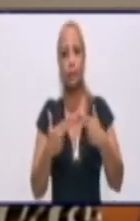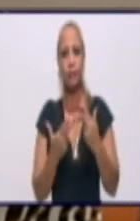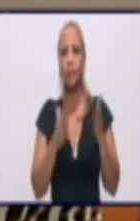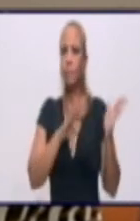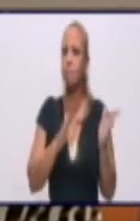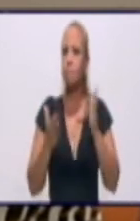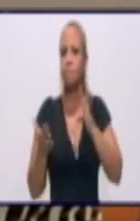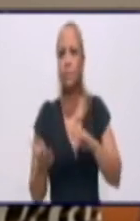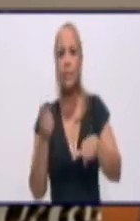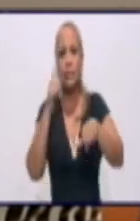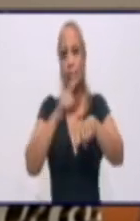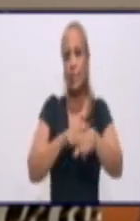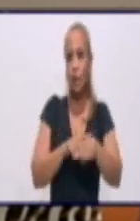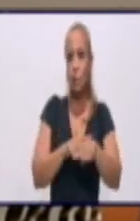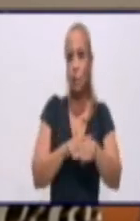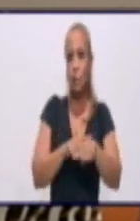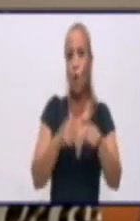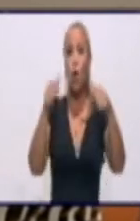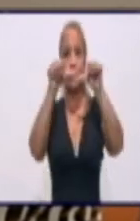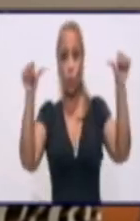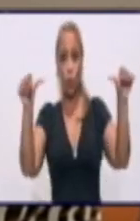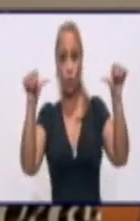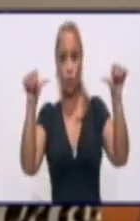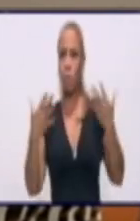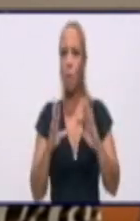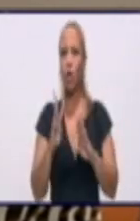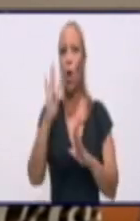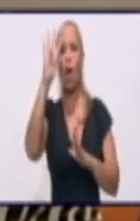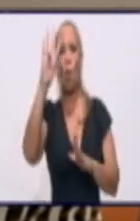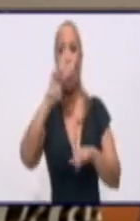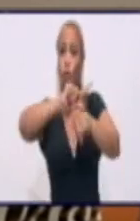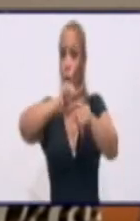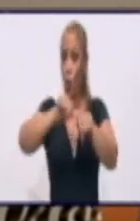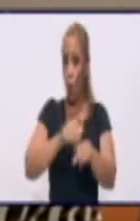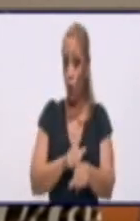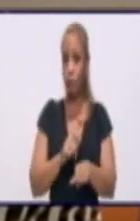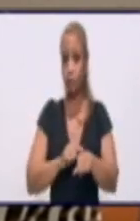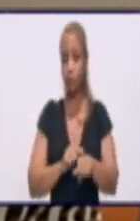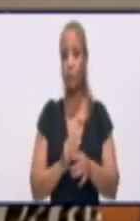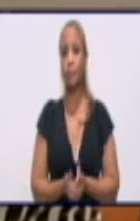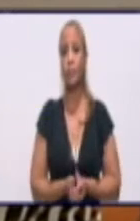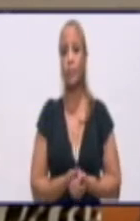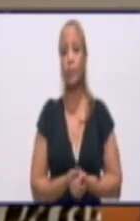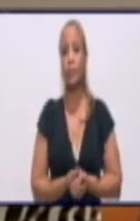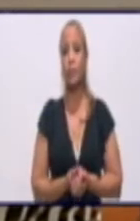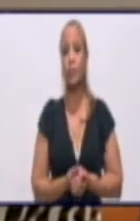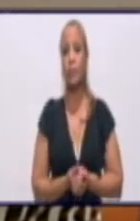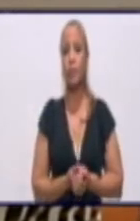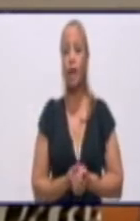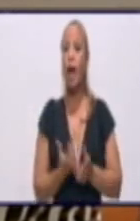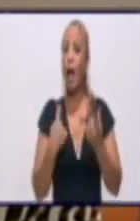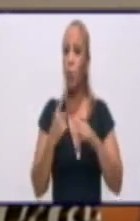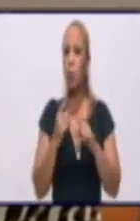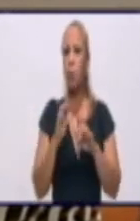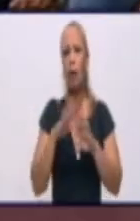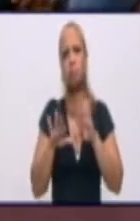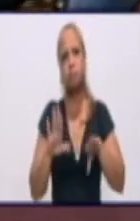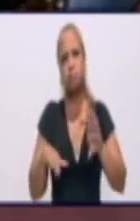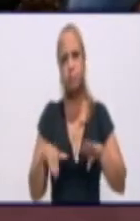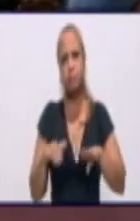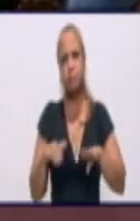en tiempo los circuitos, o sea, llevarlo a 4 horas todos, porque hemos dicho, algunos llegan a 4 horas, quizá ayer algunos se pasaron de las